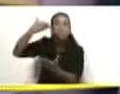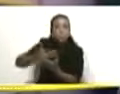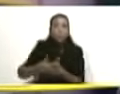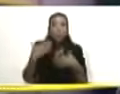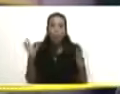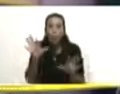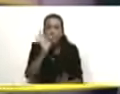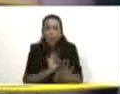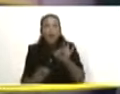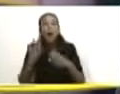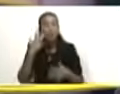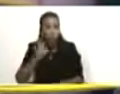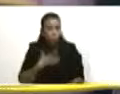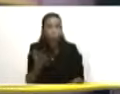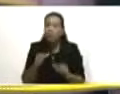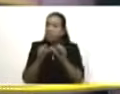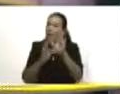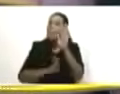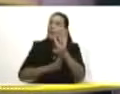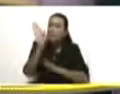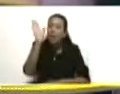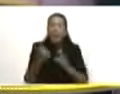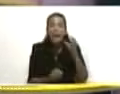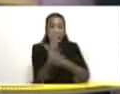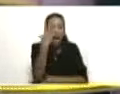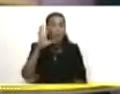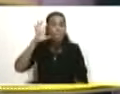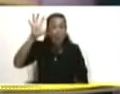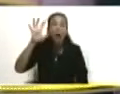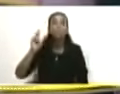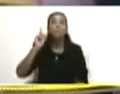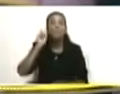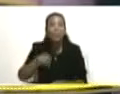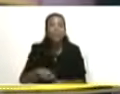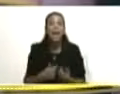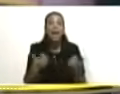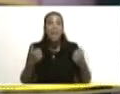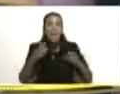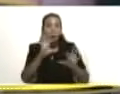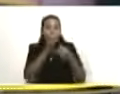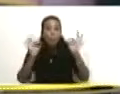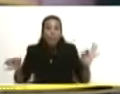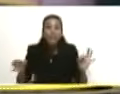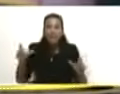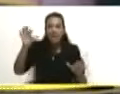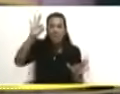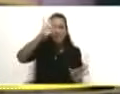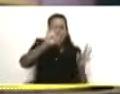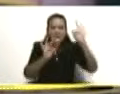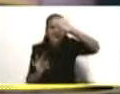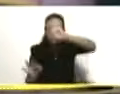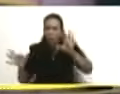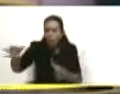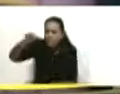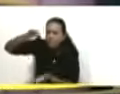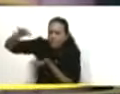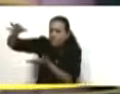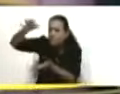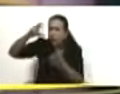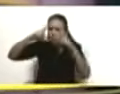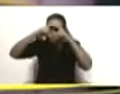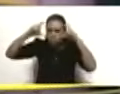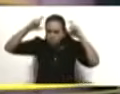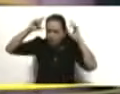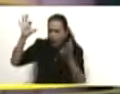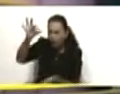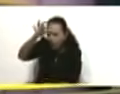económicas, y así poder seguir avanzando en la construcción de un país. También las Olimpiadas de Física y Química como áreas